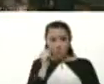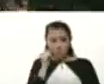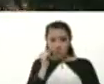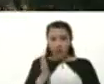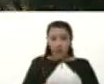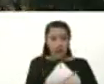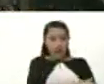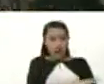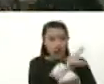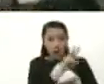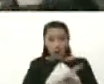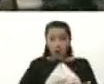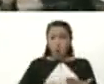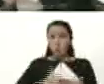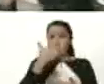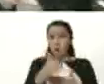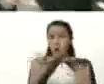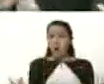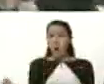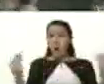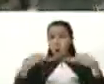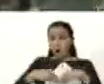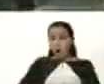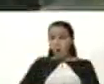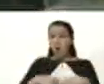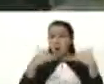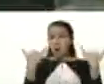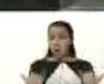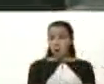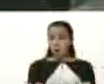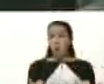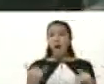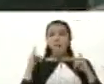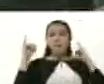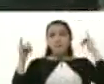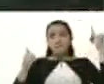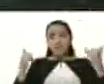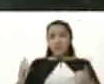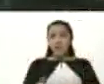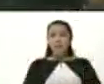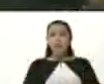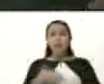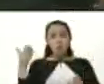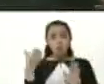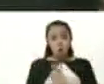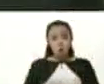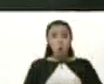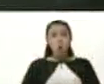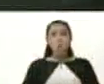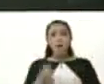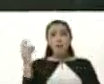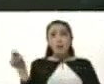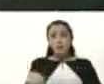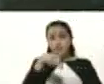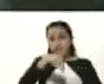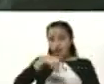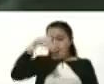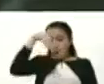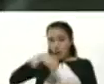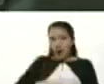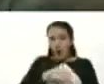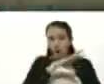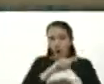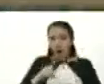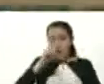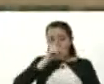Lectura de este proyecto de acuerdo que el día de hoy celebra dentro del recinto legislativo los 50 años